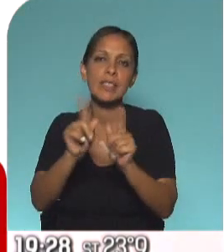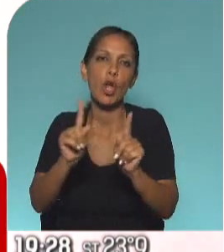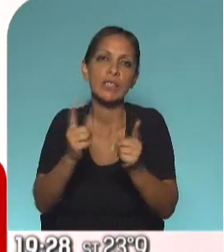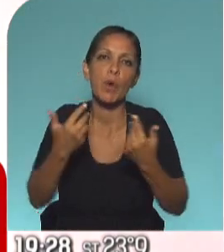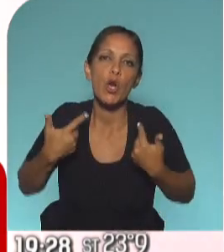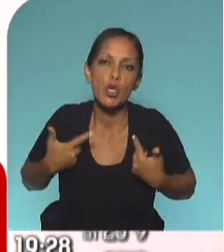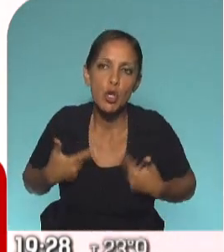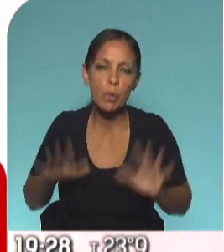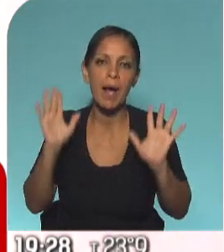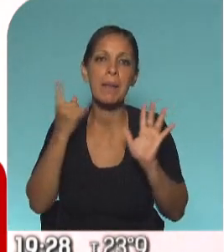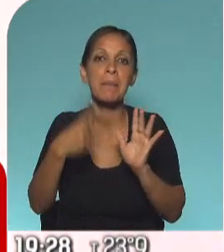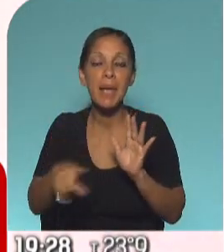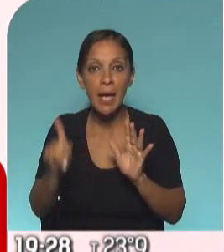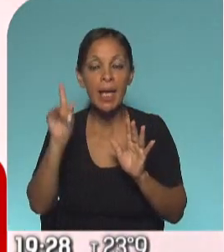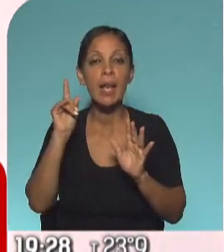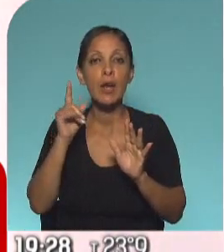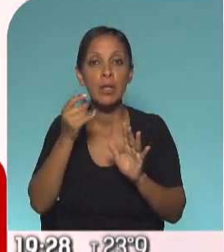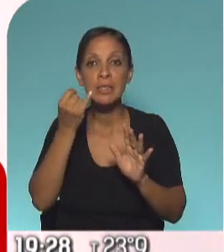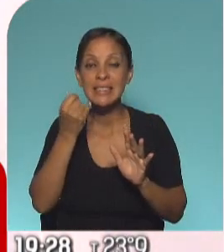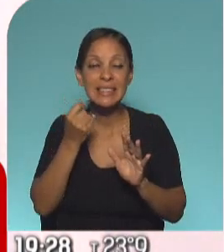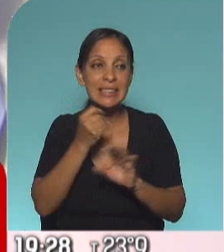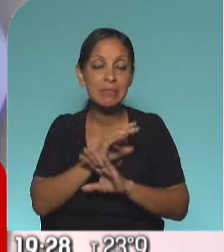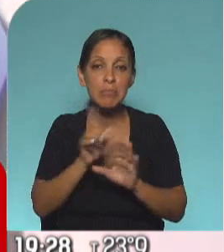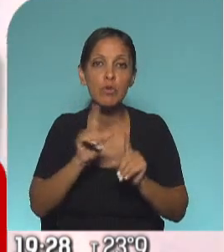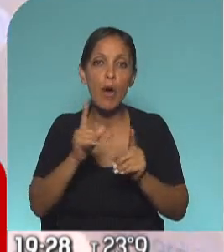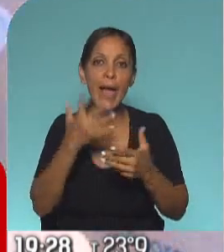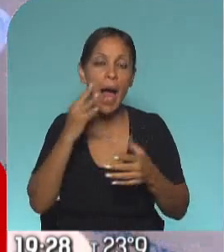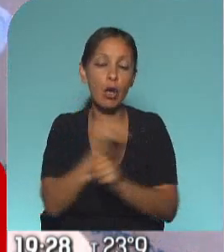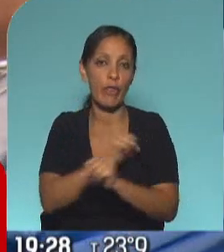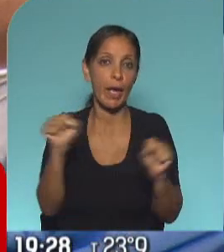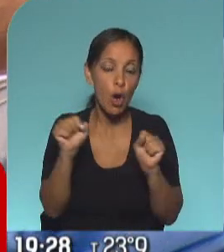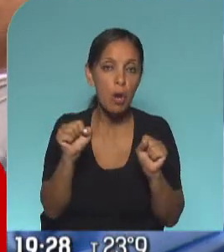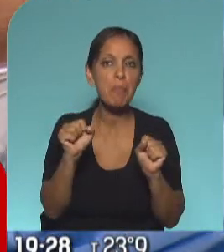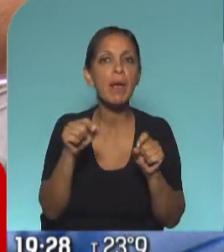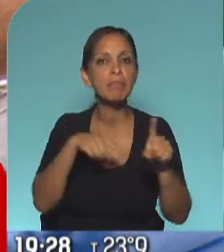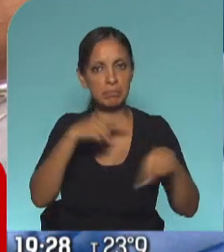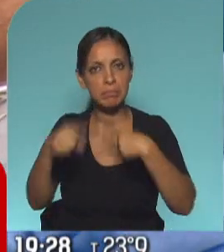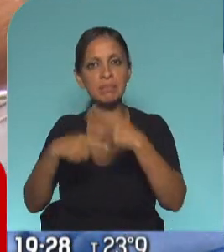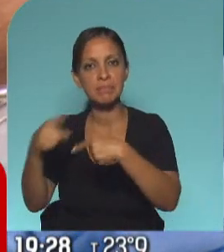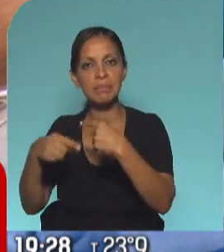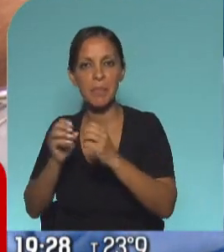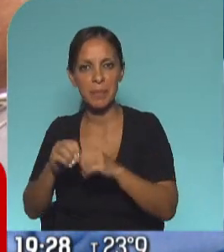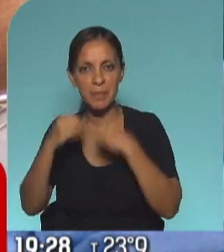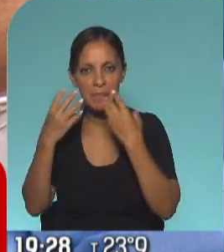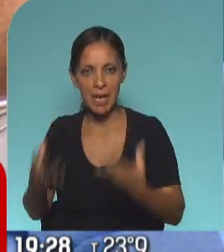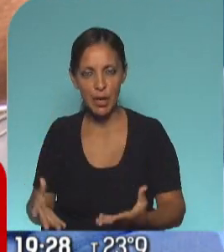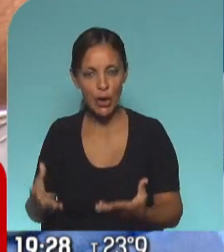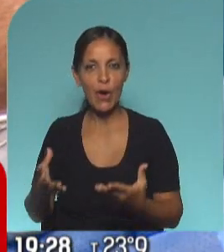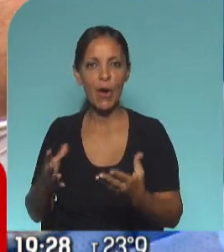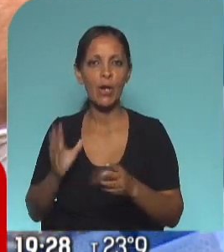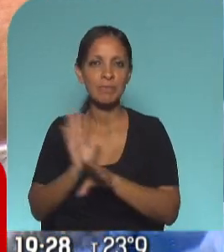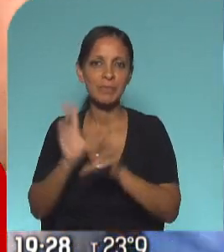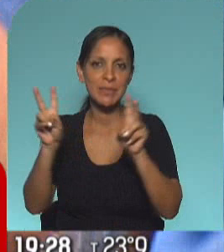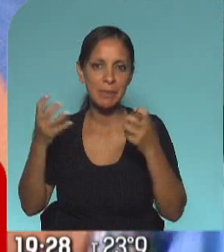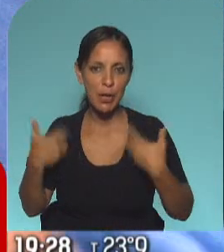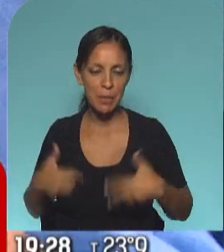pero si no hay alguna cosa impredecible, vamos a estar ya muchísimo mejor en términos de normalidad,